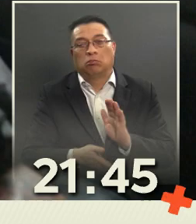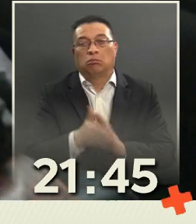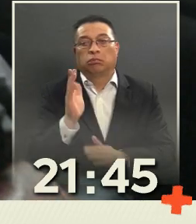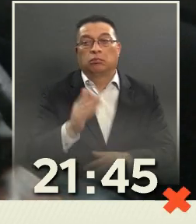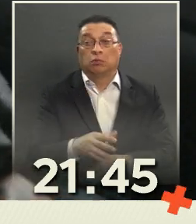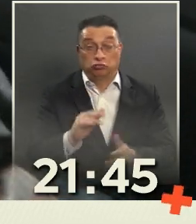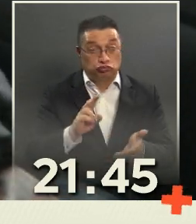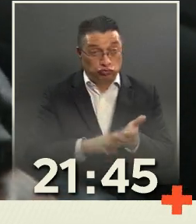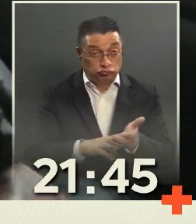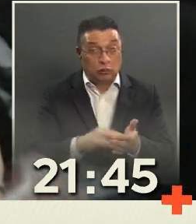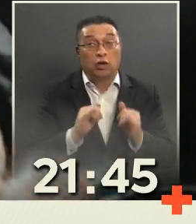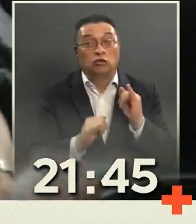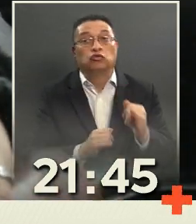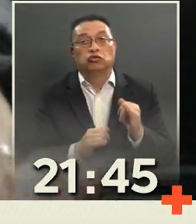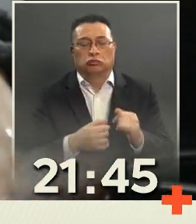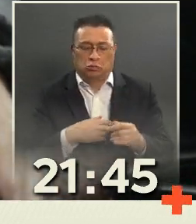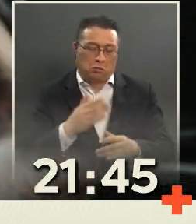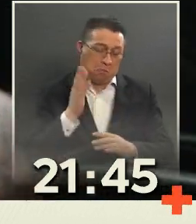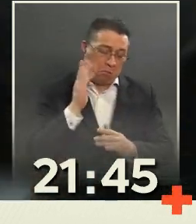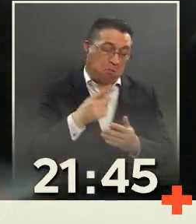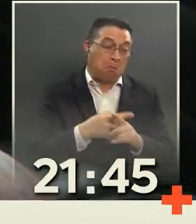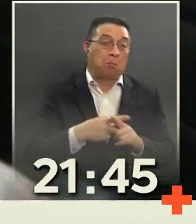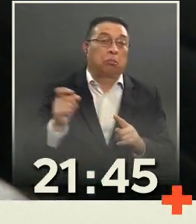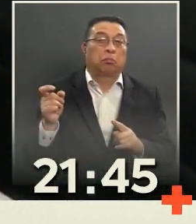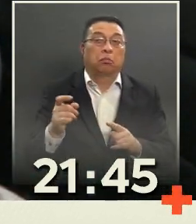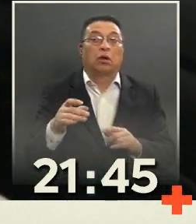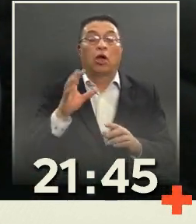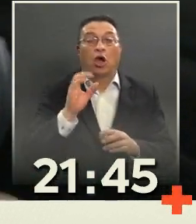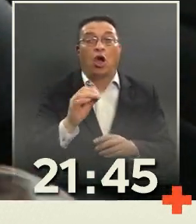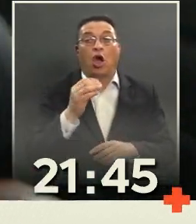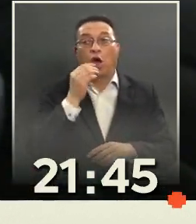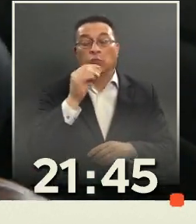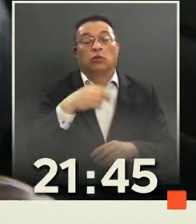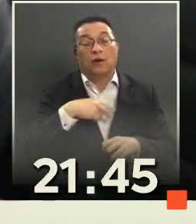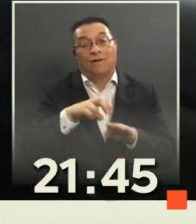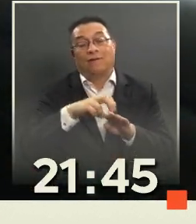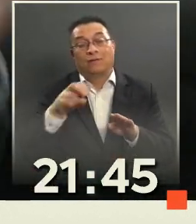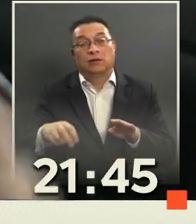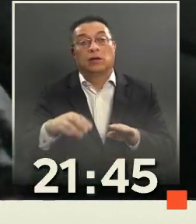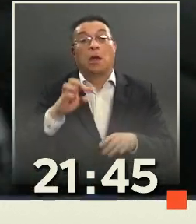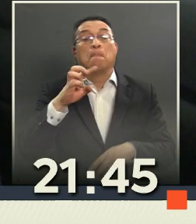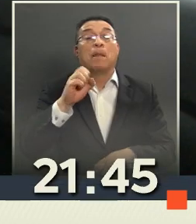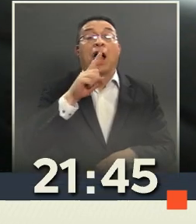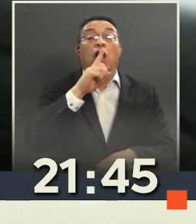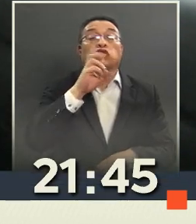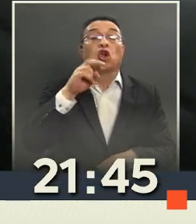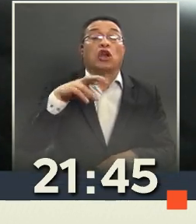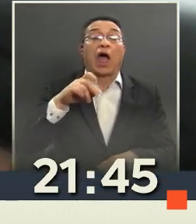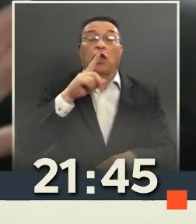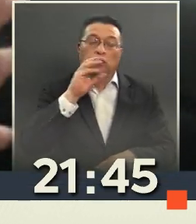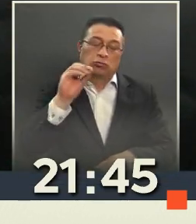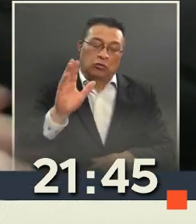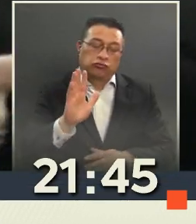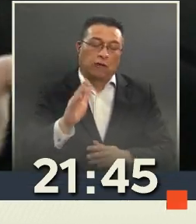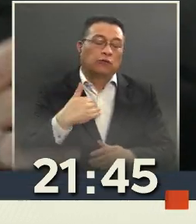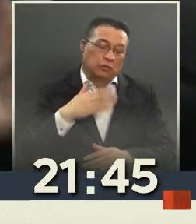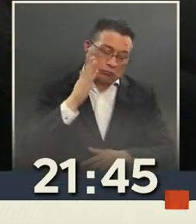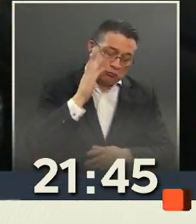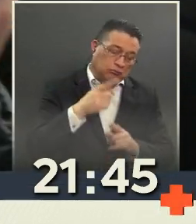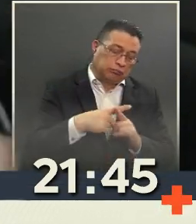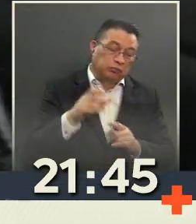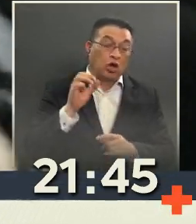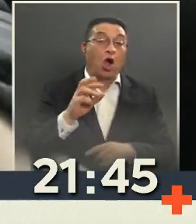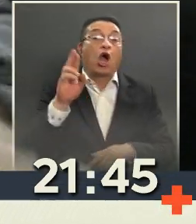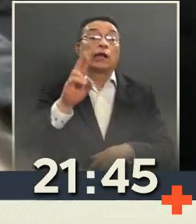¿Verdad? Sí, me voy durmiendo. Y le digo, me voy a bajar en Patronato y me duermo. O en Recoleta y